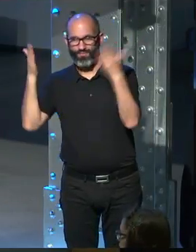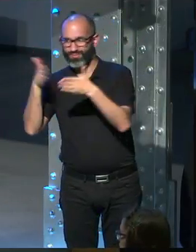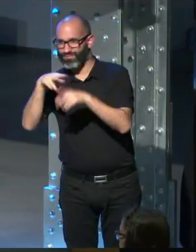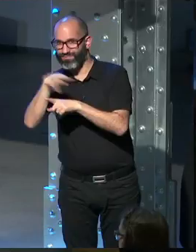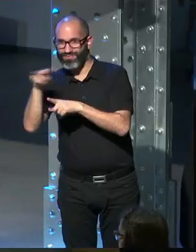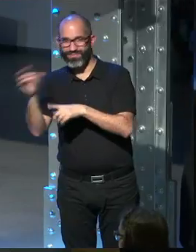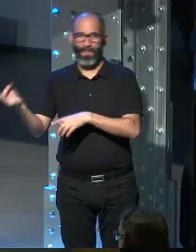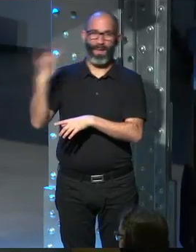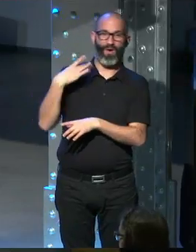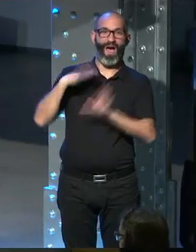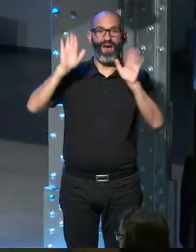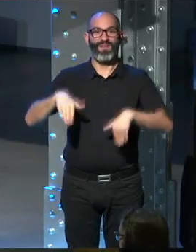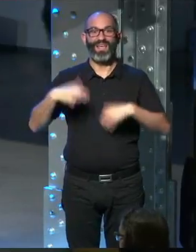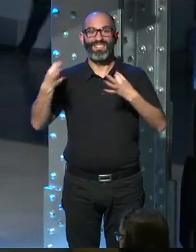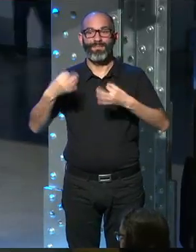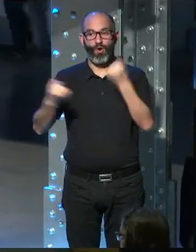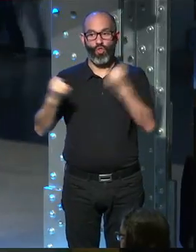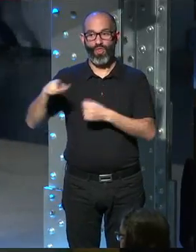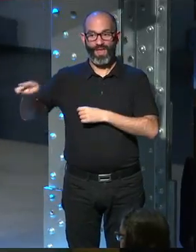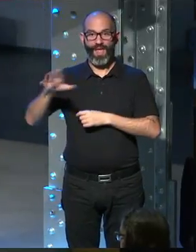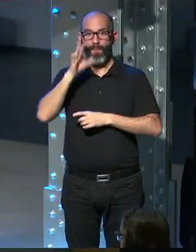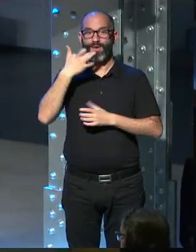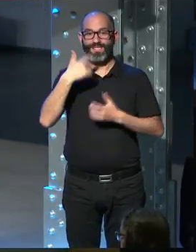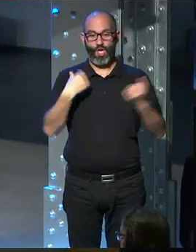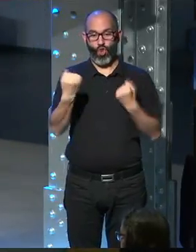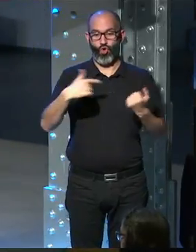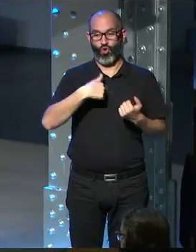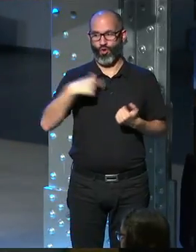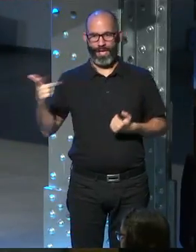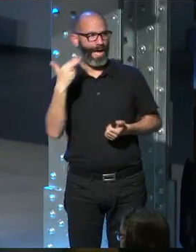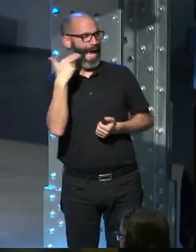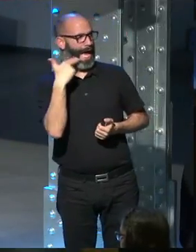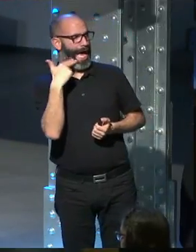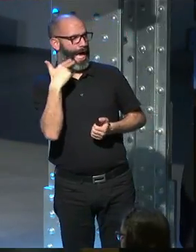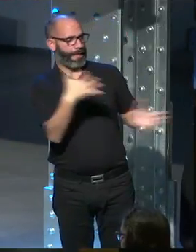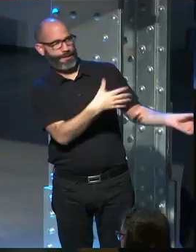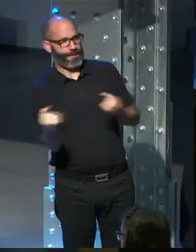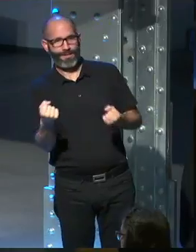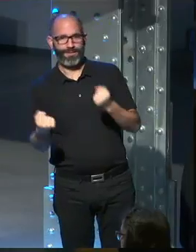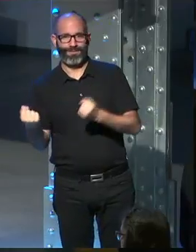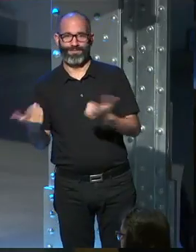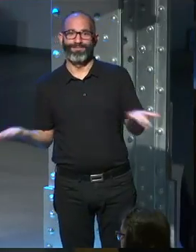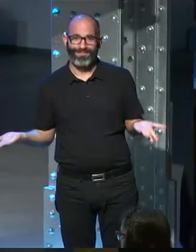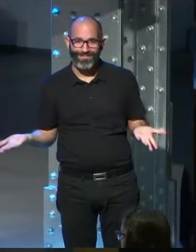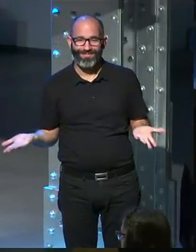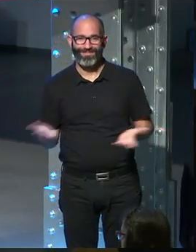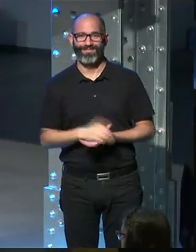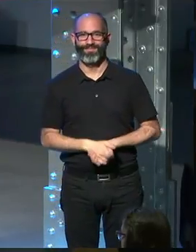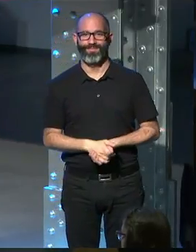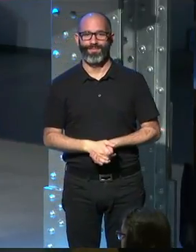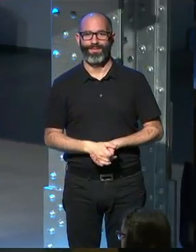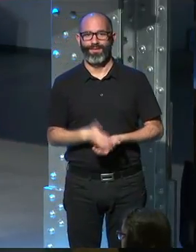básicamente siempre ella. Simplemente porque me ve conducir a mí le entra miedo. Entonces quiero decir que